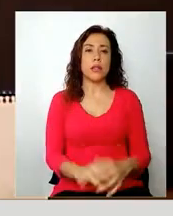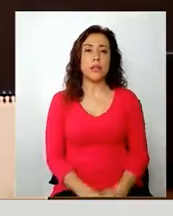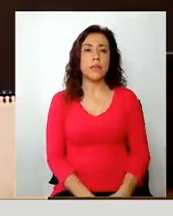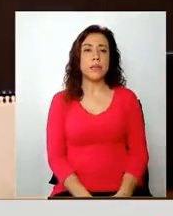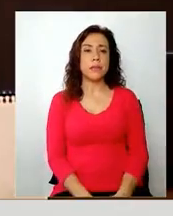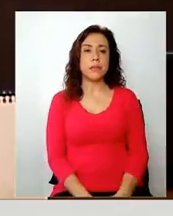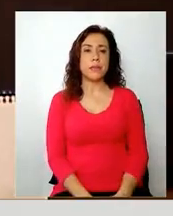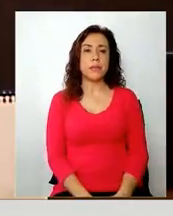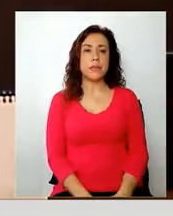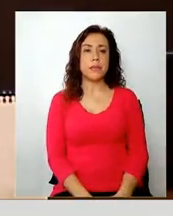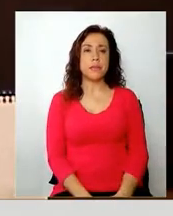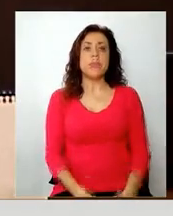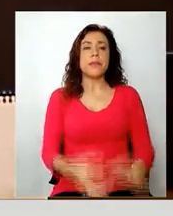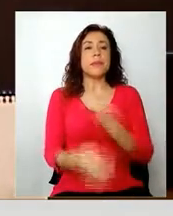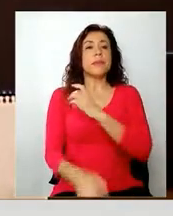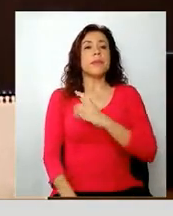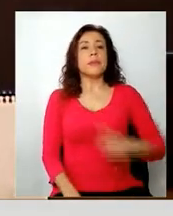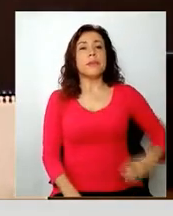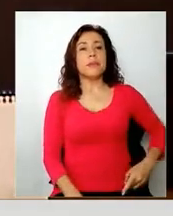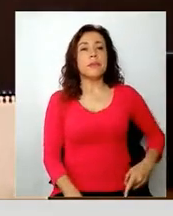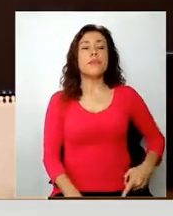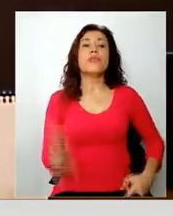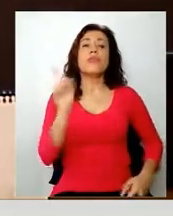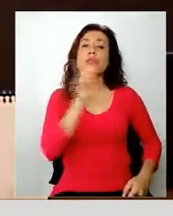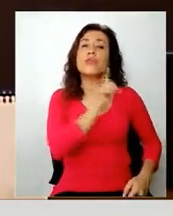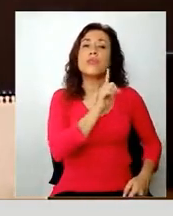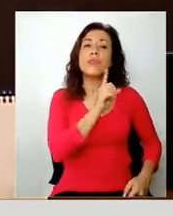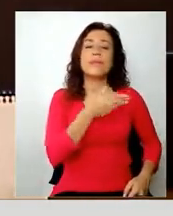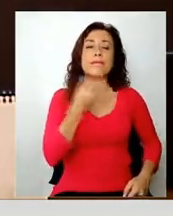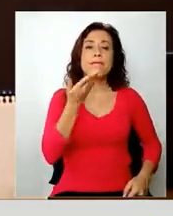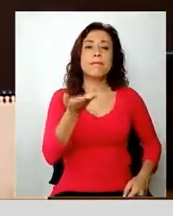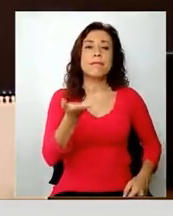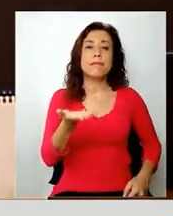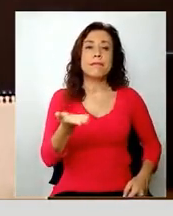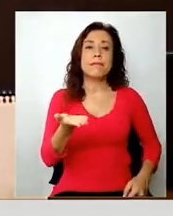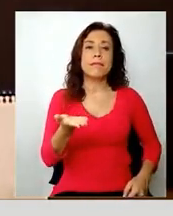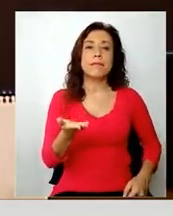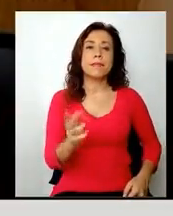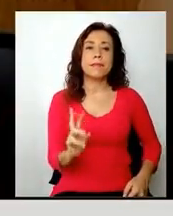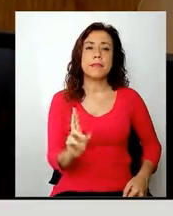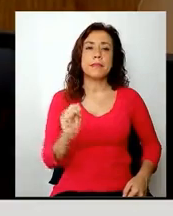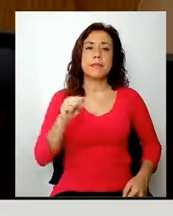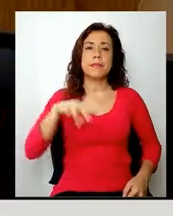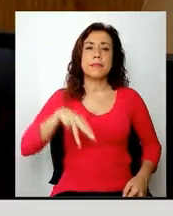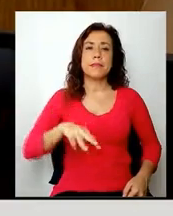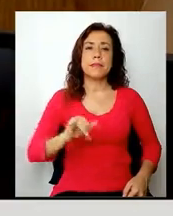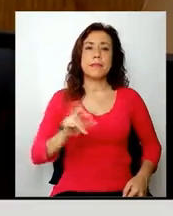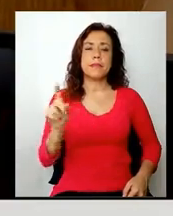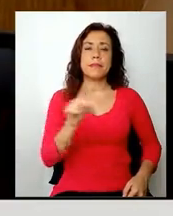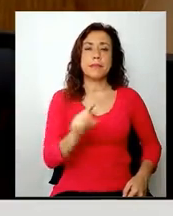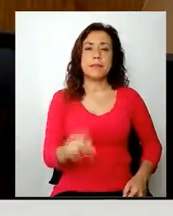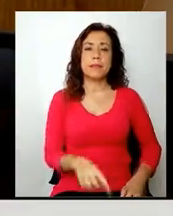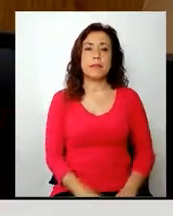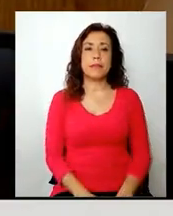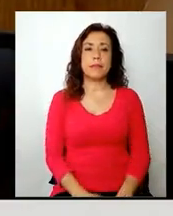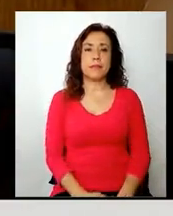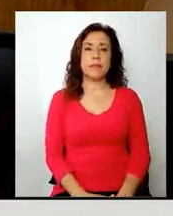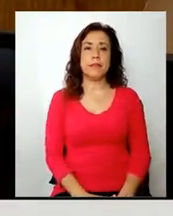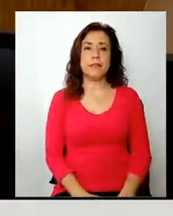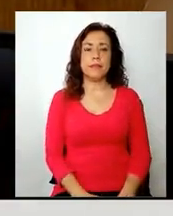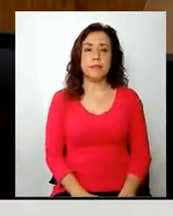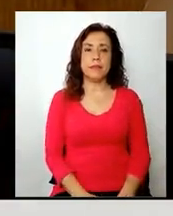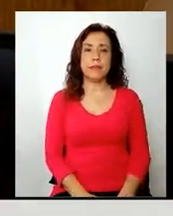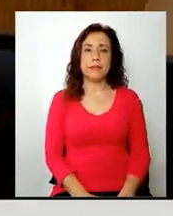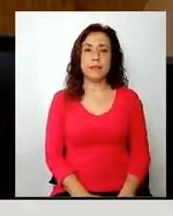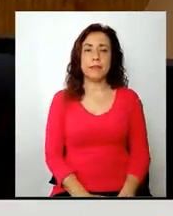diputada gasmuri y para finalizar tiene la palabra el diputado Matías Ramírez Gracias presidenta el